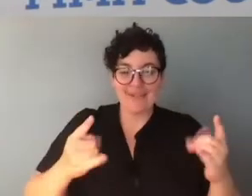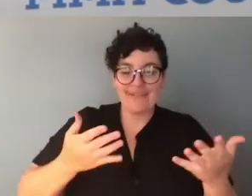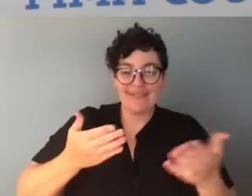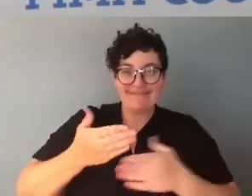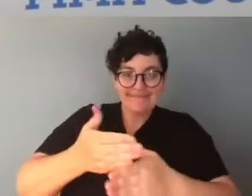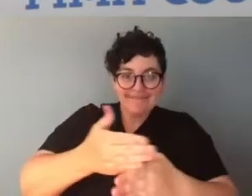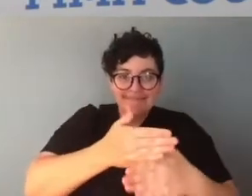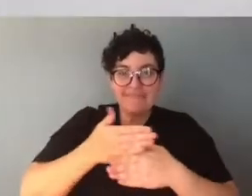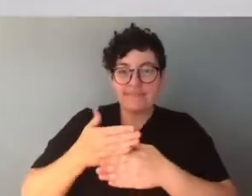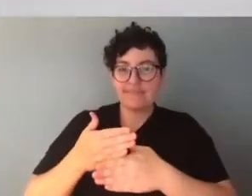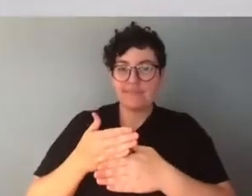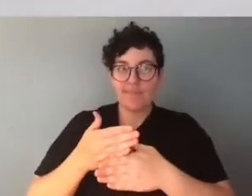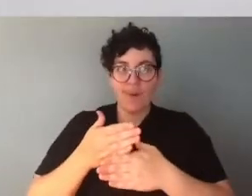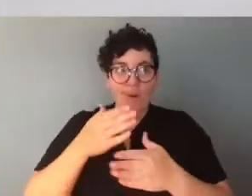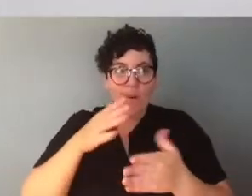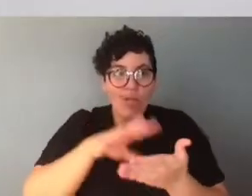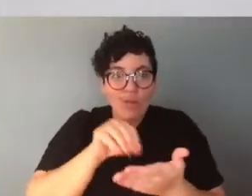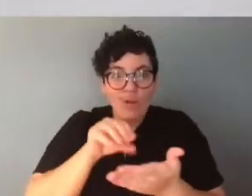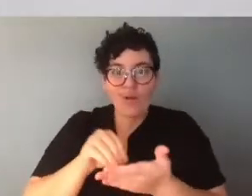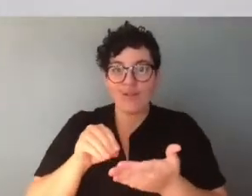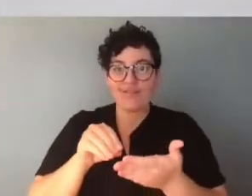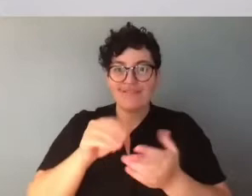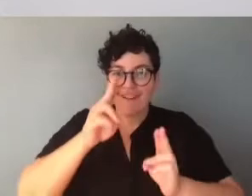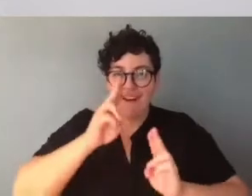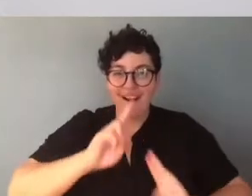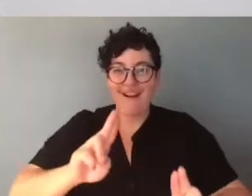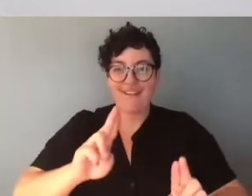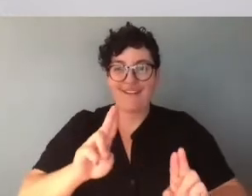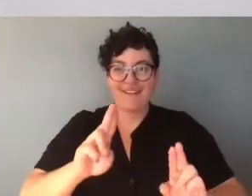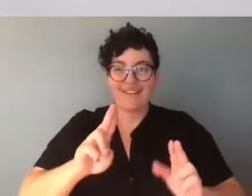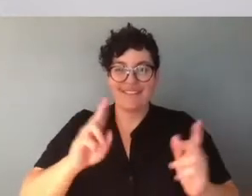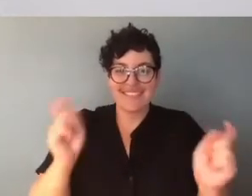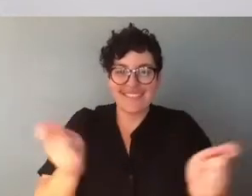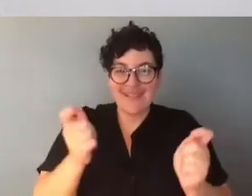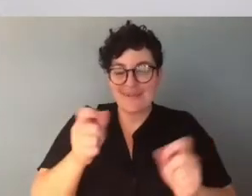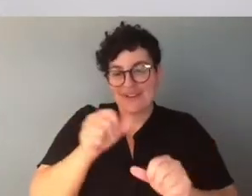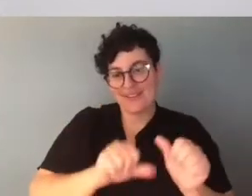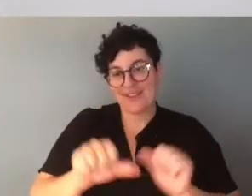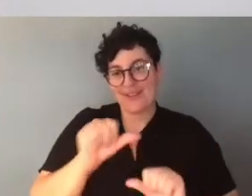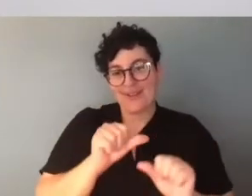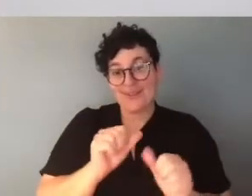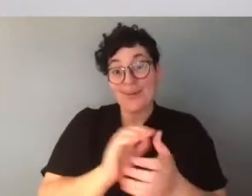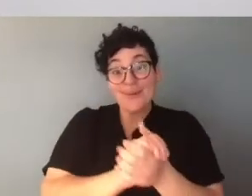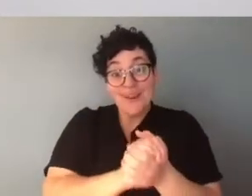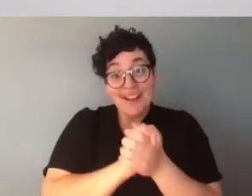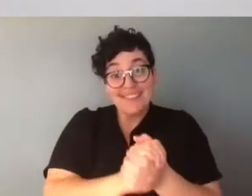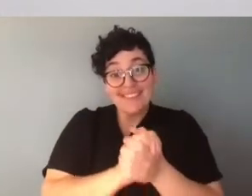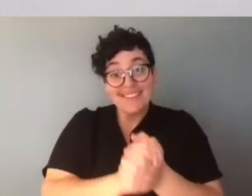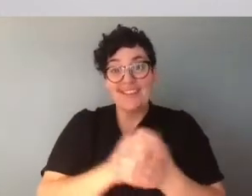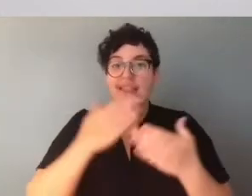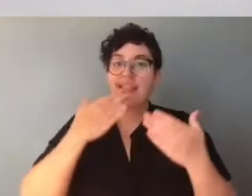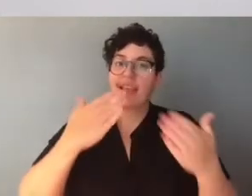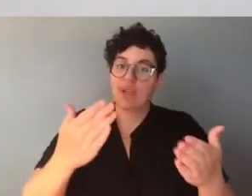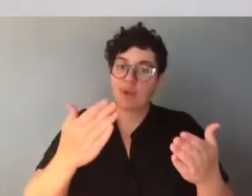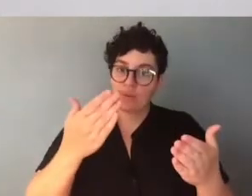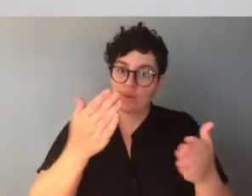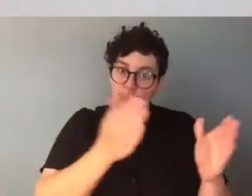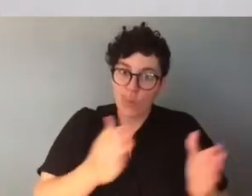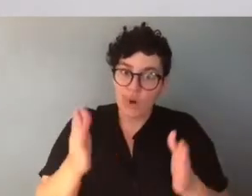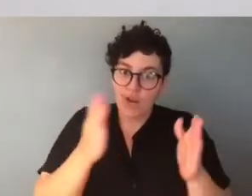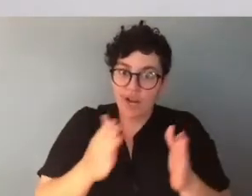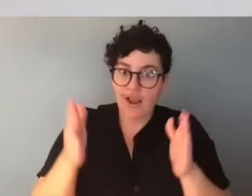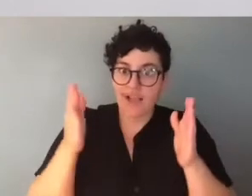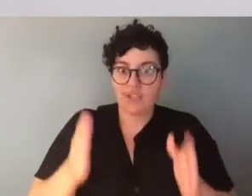y celebramos a nosotros mismos y a las demás personas. Felicidades y gracias a los organizadores de Conócete